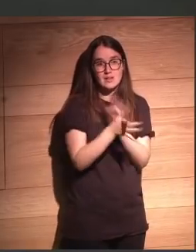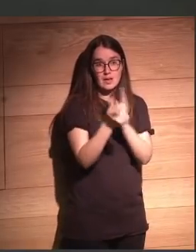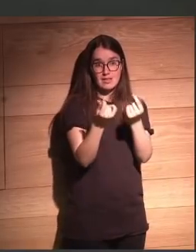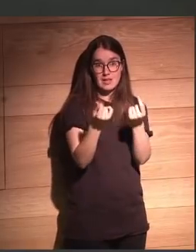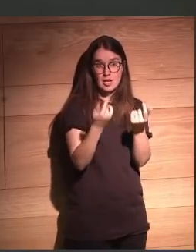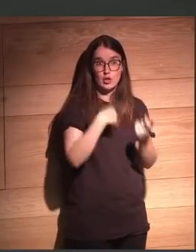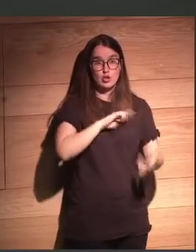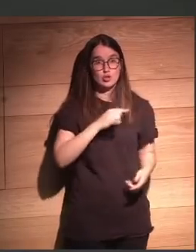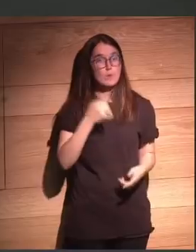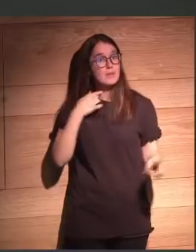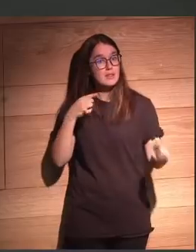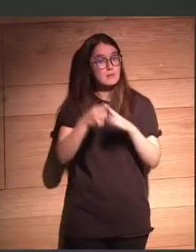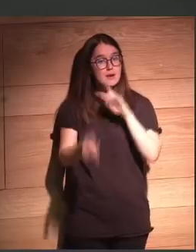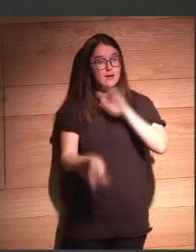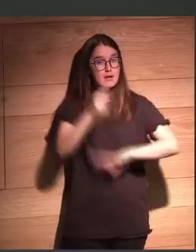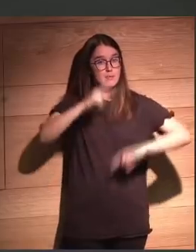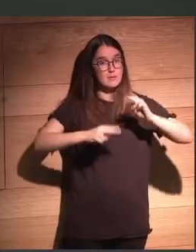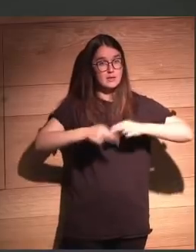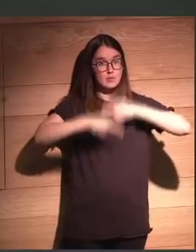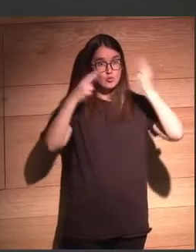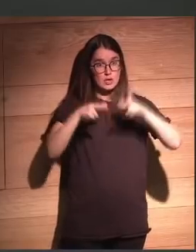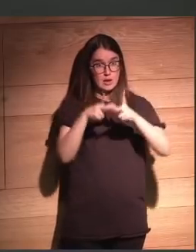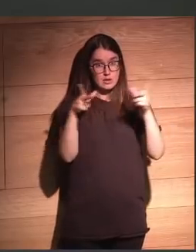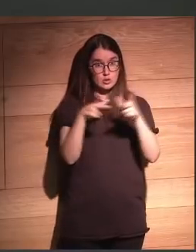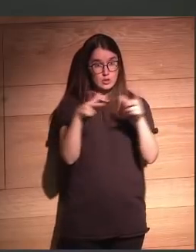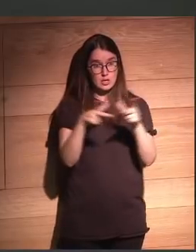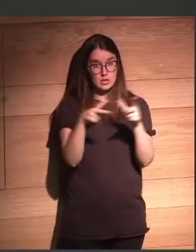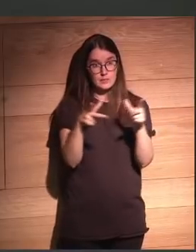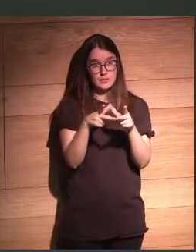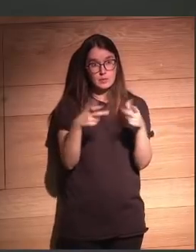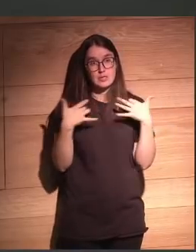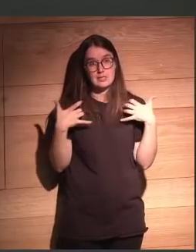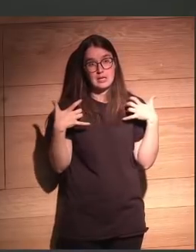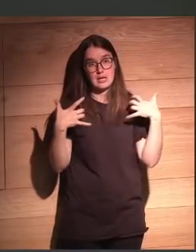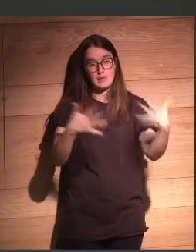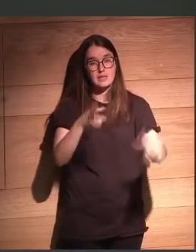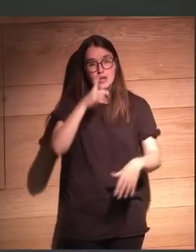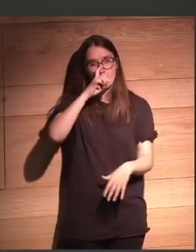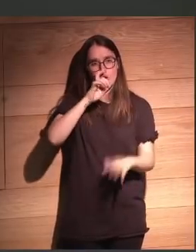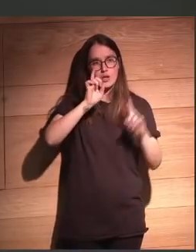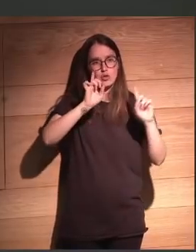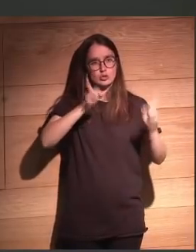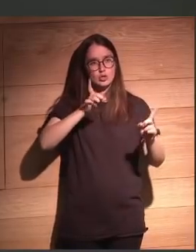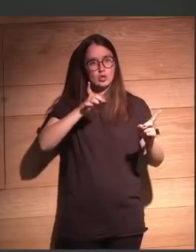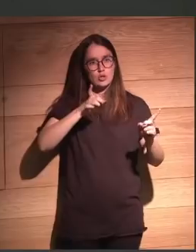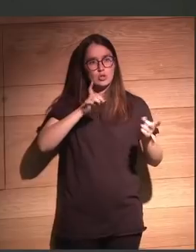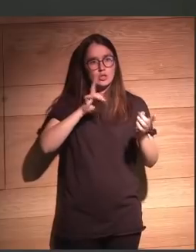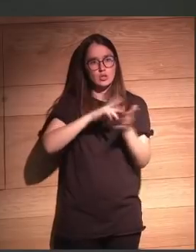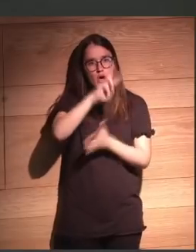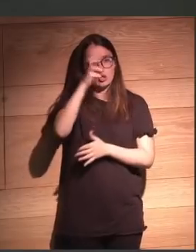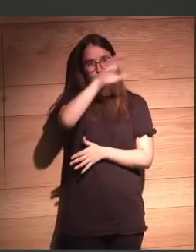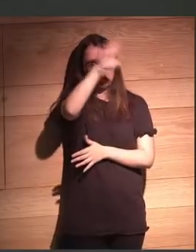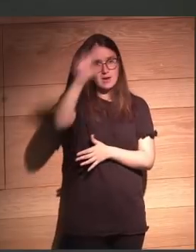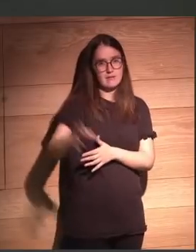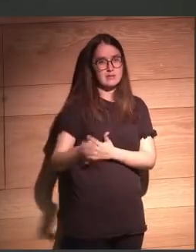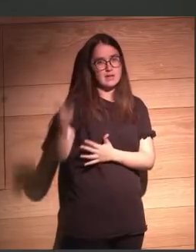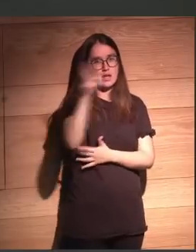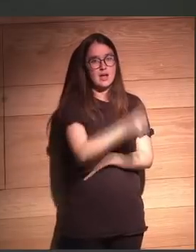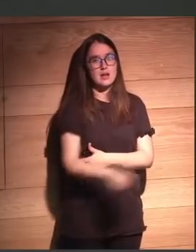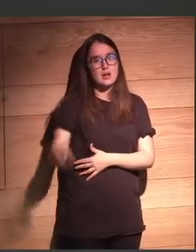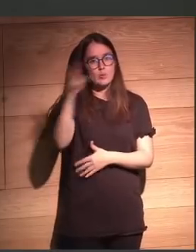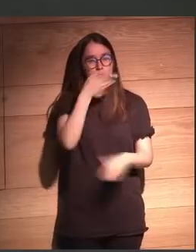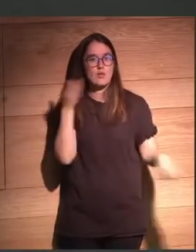que no tenemos para hacer vivienda pública y social. Y luego, bueno, deprisa, recordaros solamente que hay otros países que han recuperado